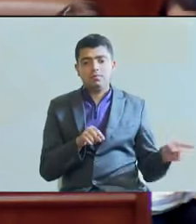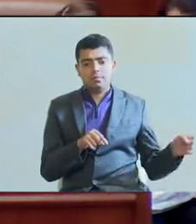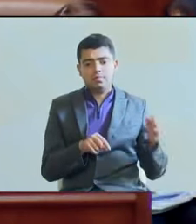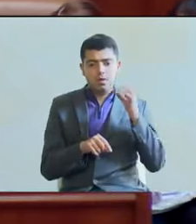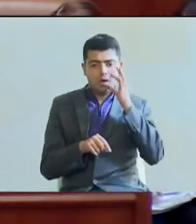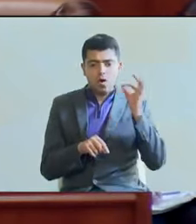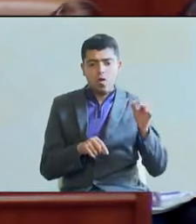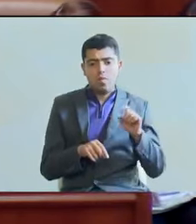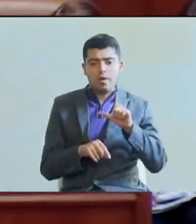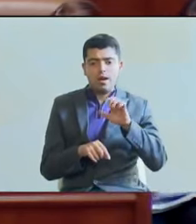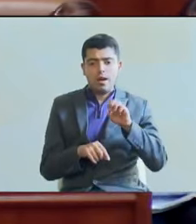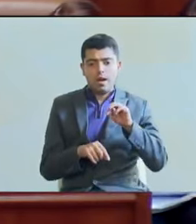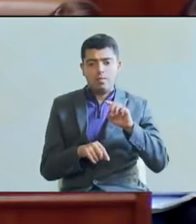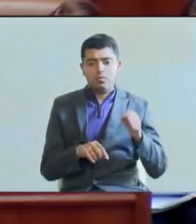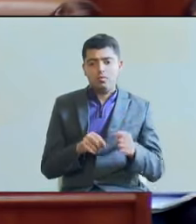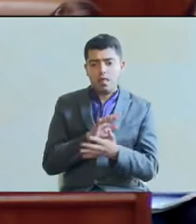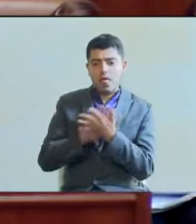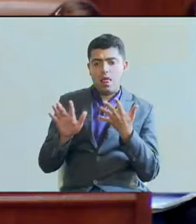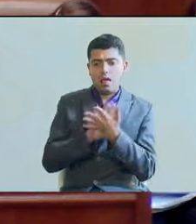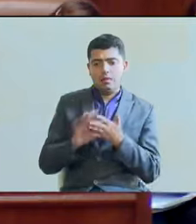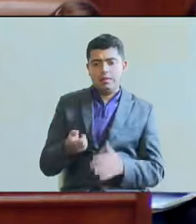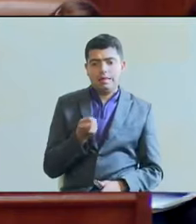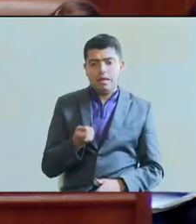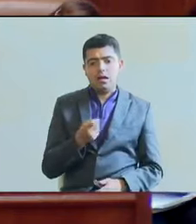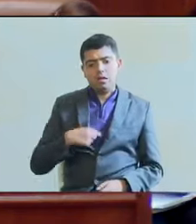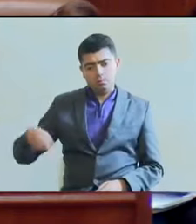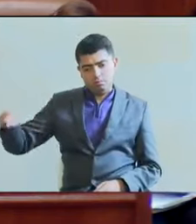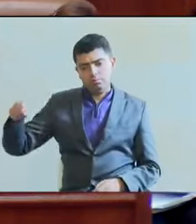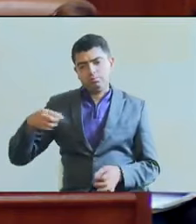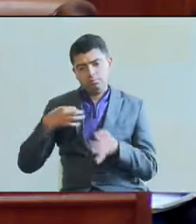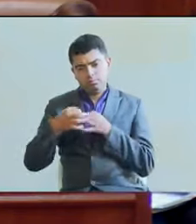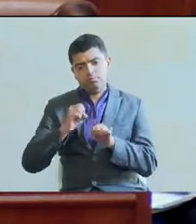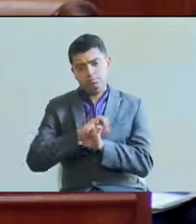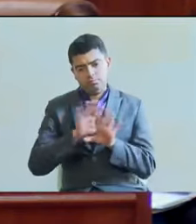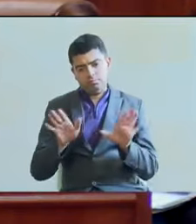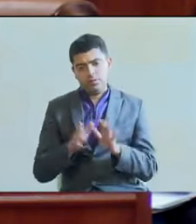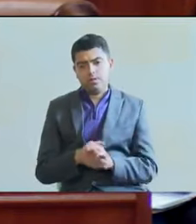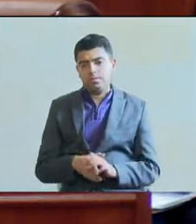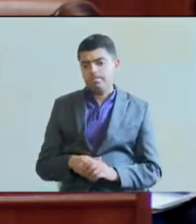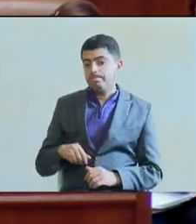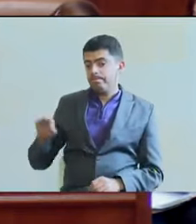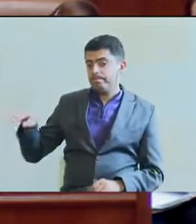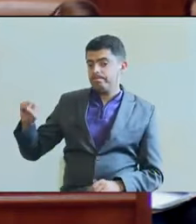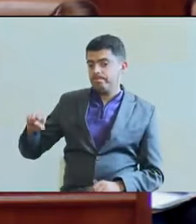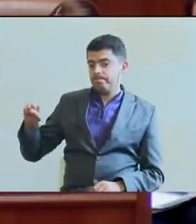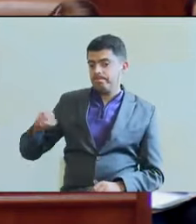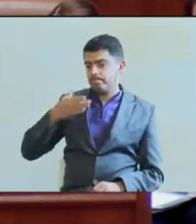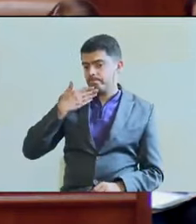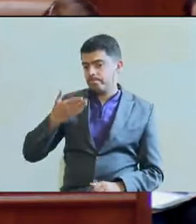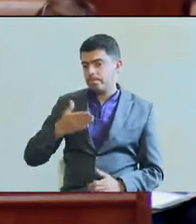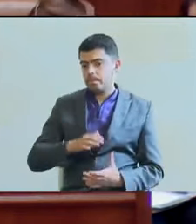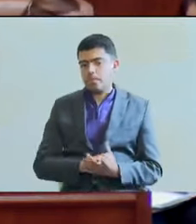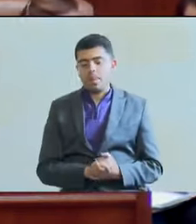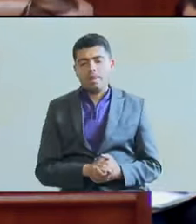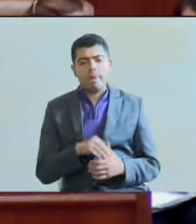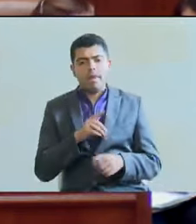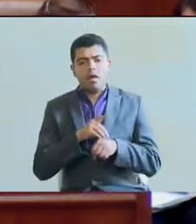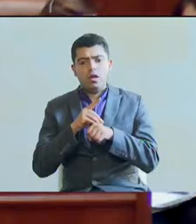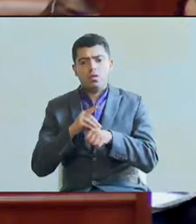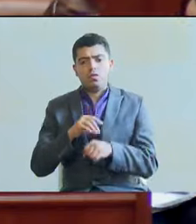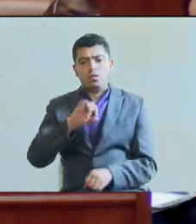orden del doctor Lemos doctor Rafael tiene la palabra Gracias señor presidente doctor Juan Felipe